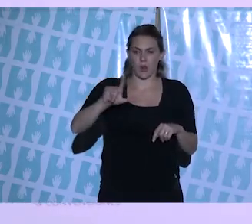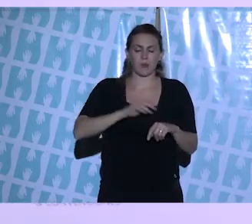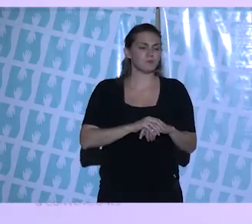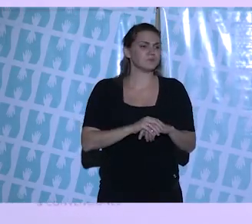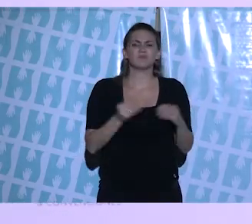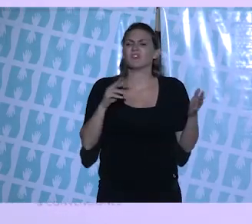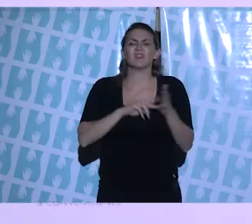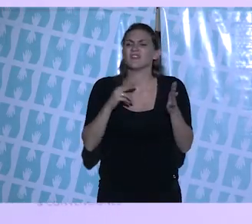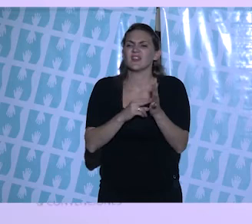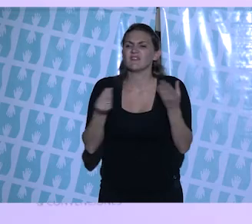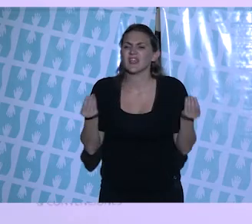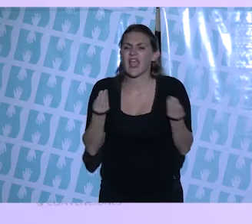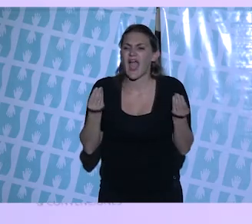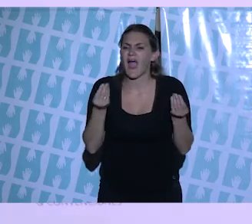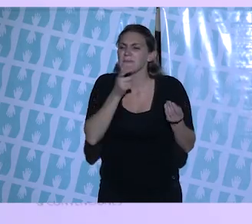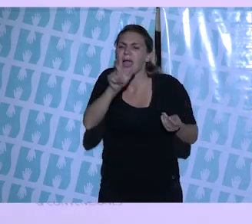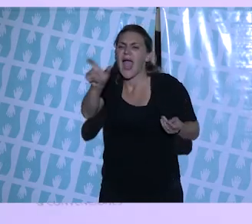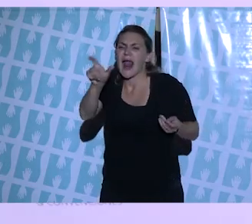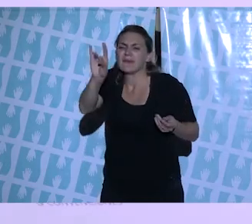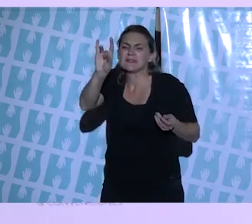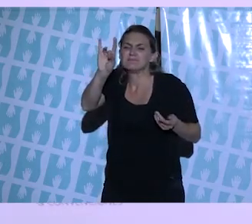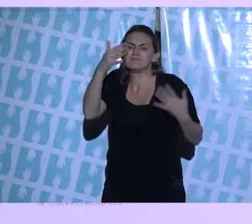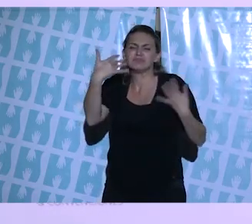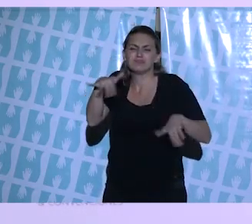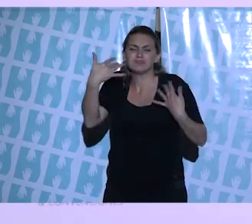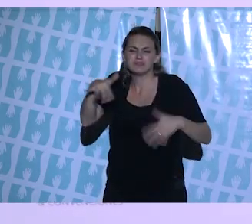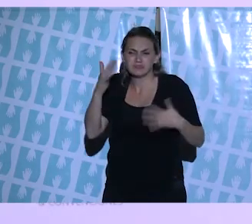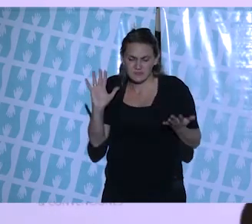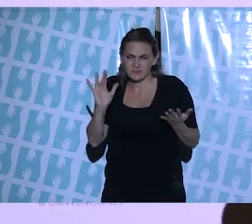¿Qué significa esto que suena tan complejo?